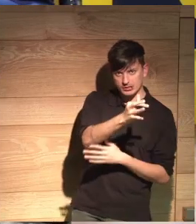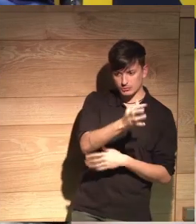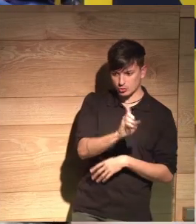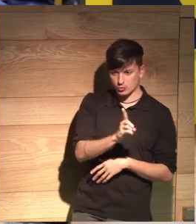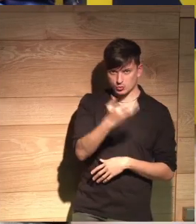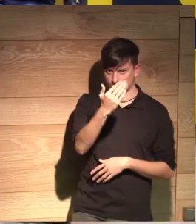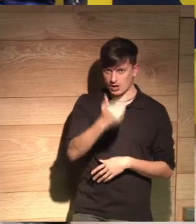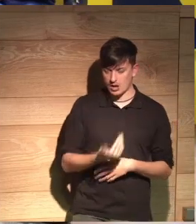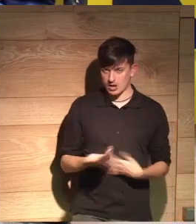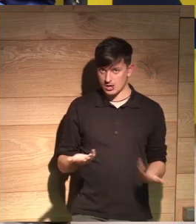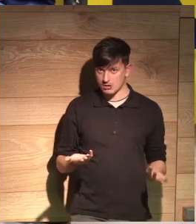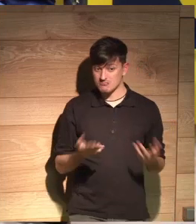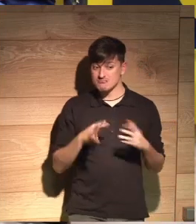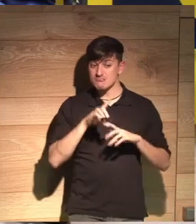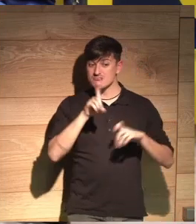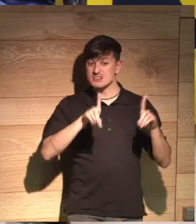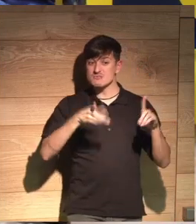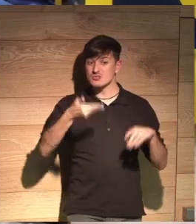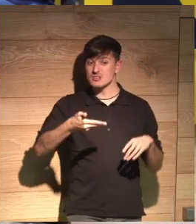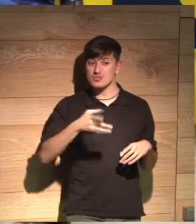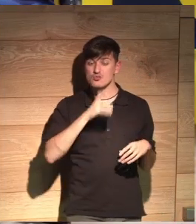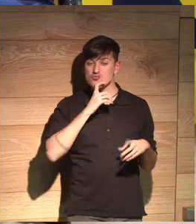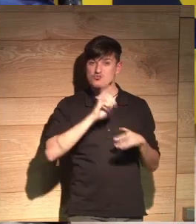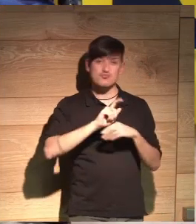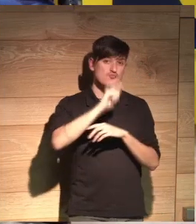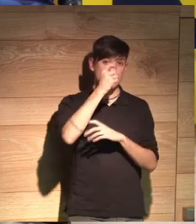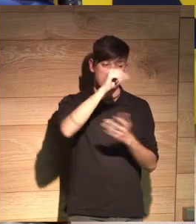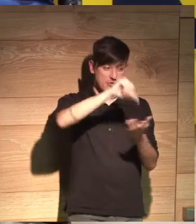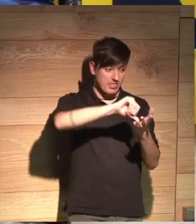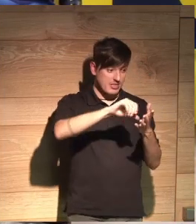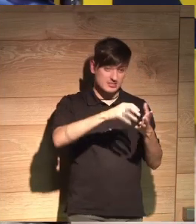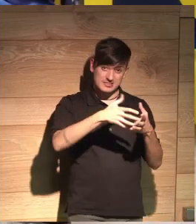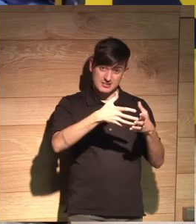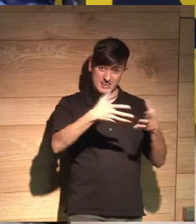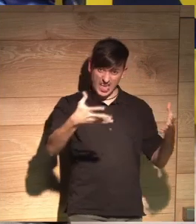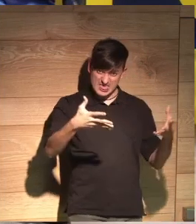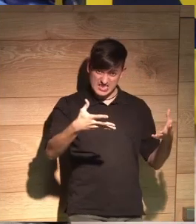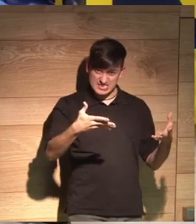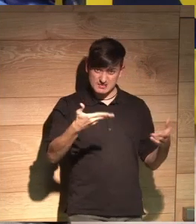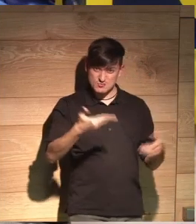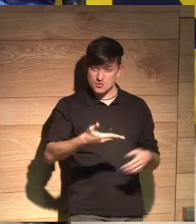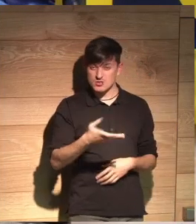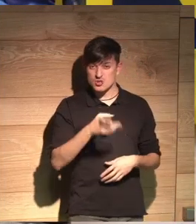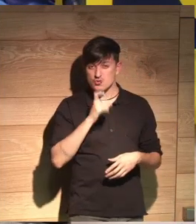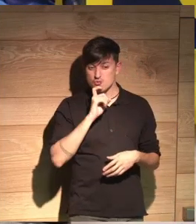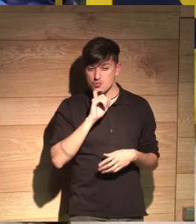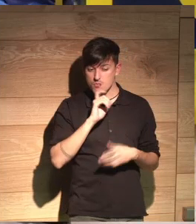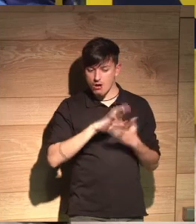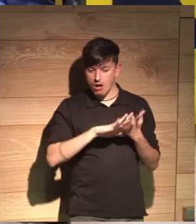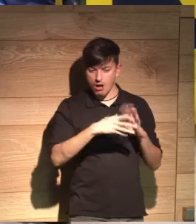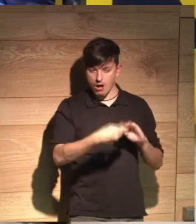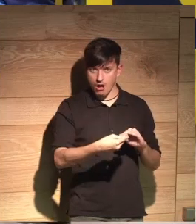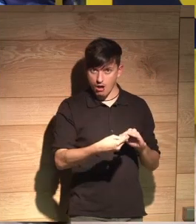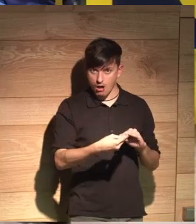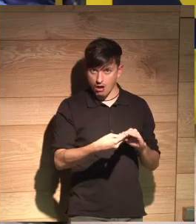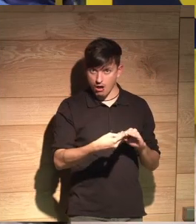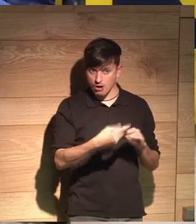cuestión es cómo logramos especialmente con las grandes ciudades cómo logramos implementar aquello que podríamos